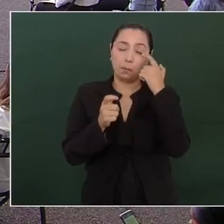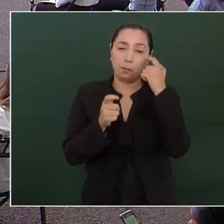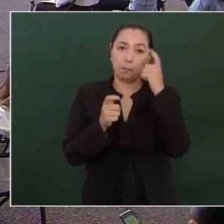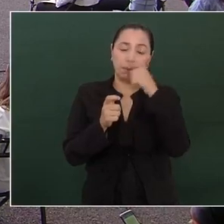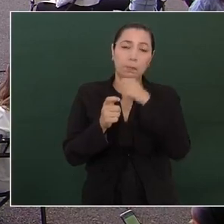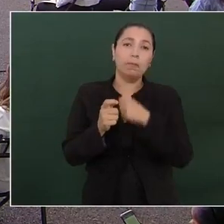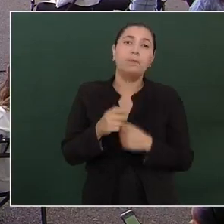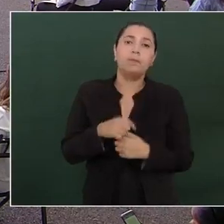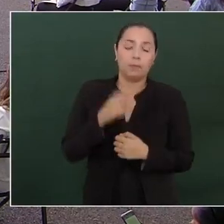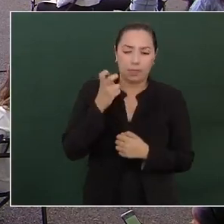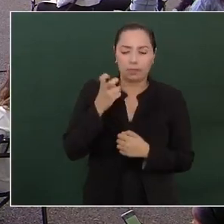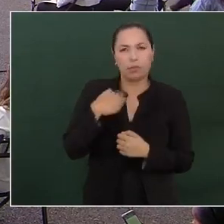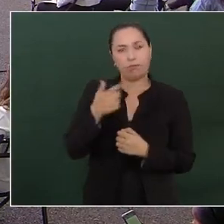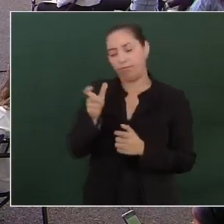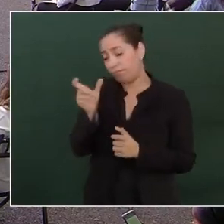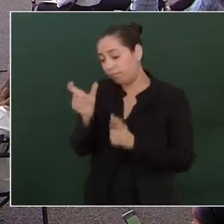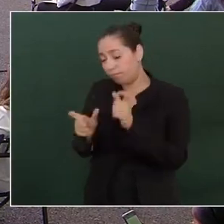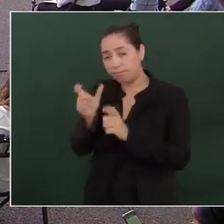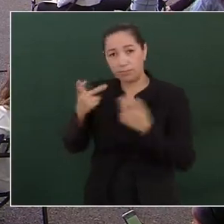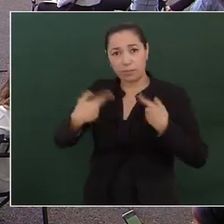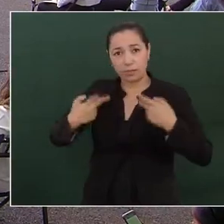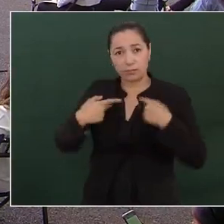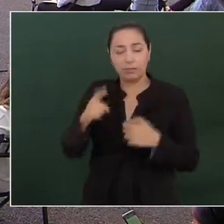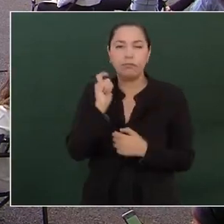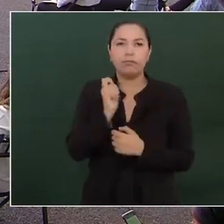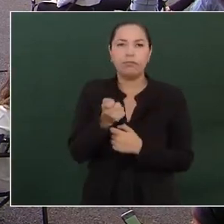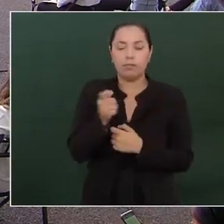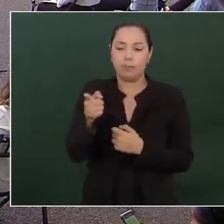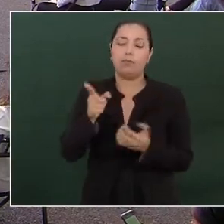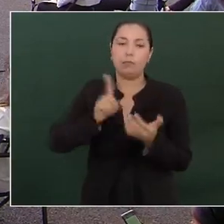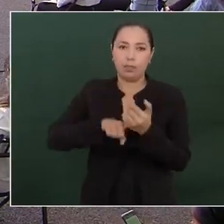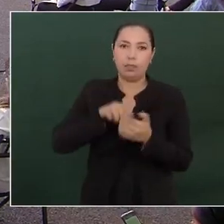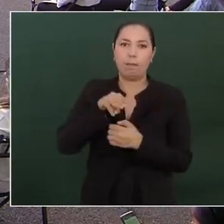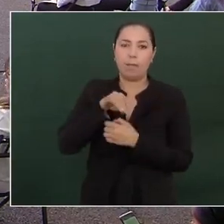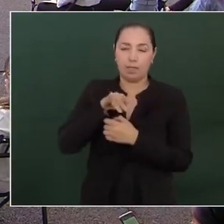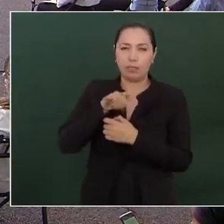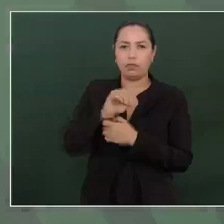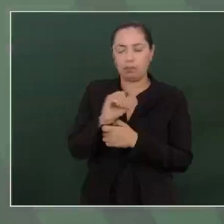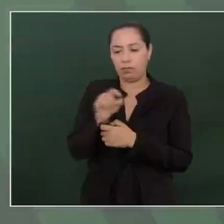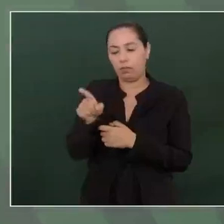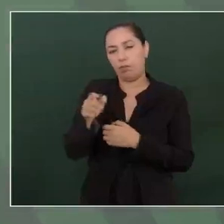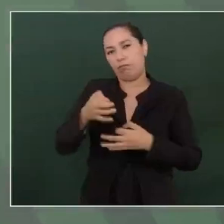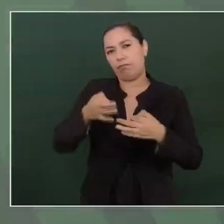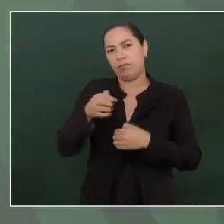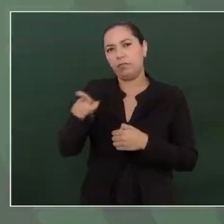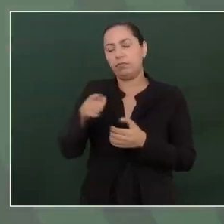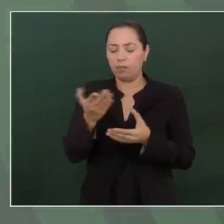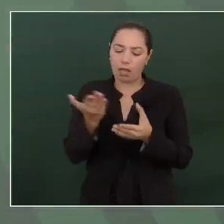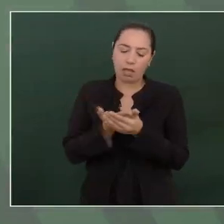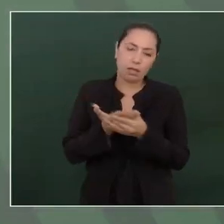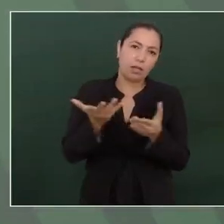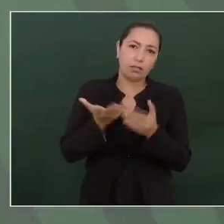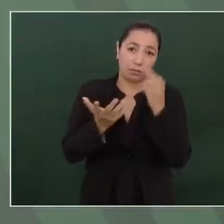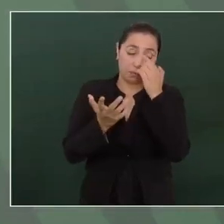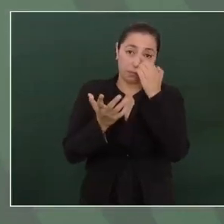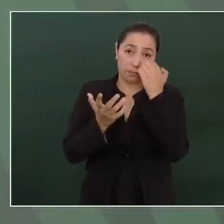esta finísima persona que es este ministro de la Corte, ¿qué hacía con el expediente ahí